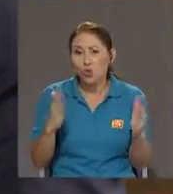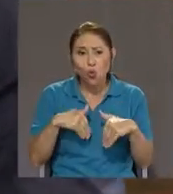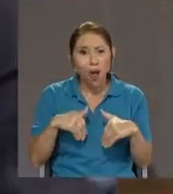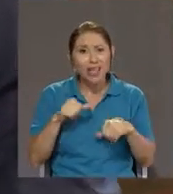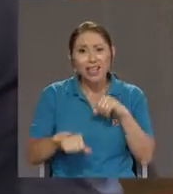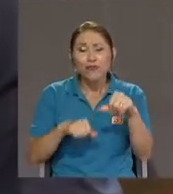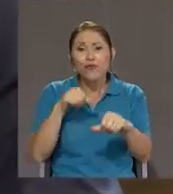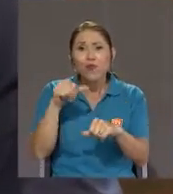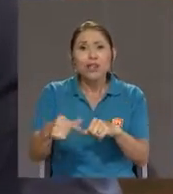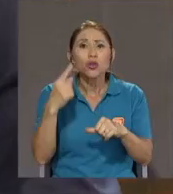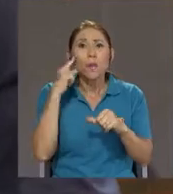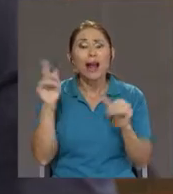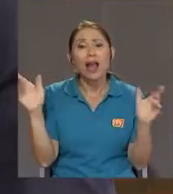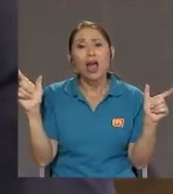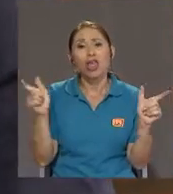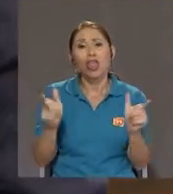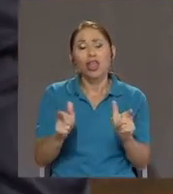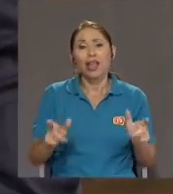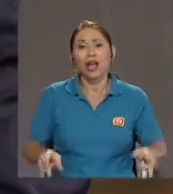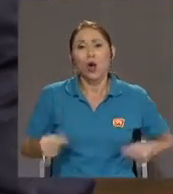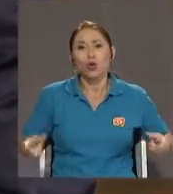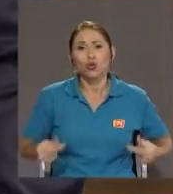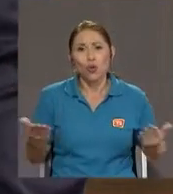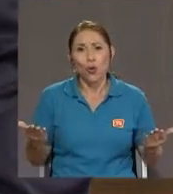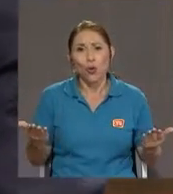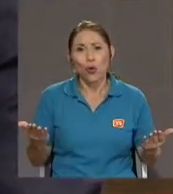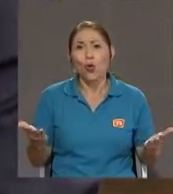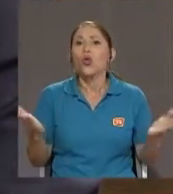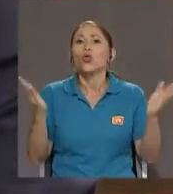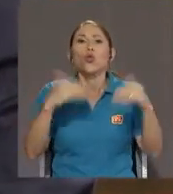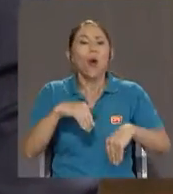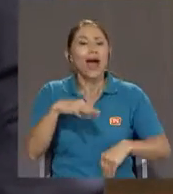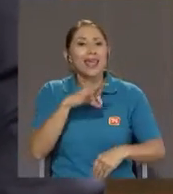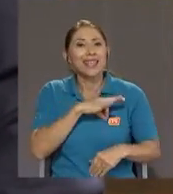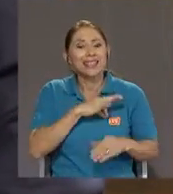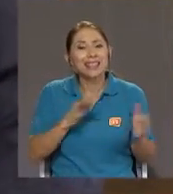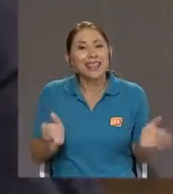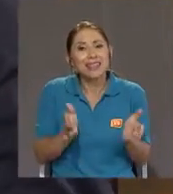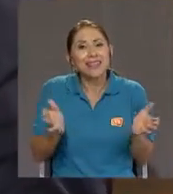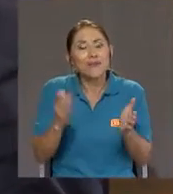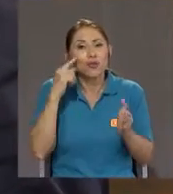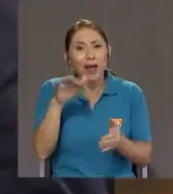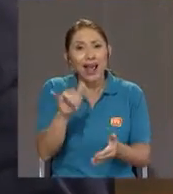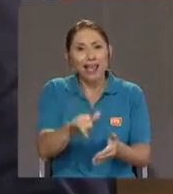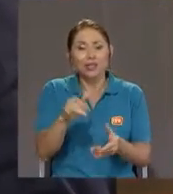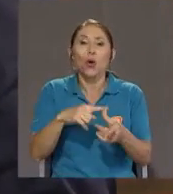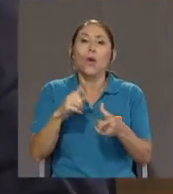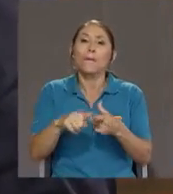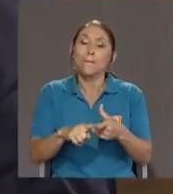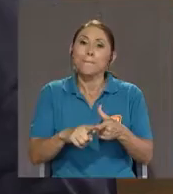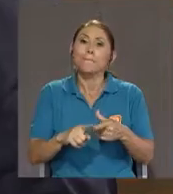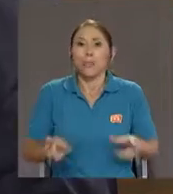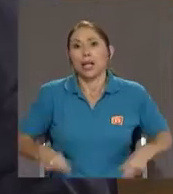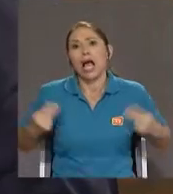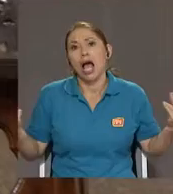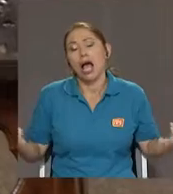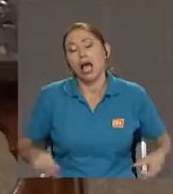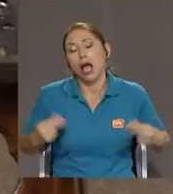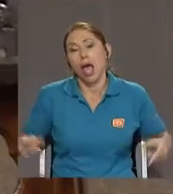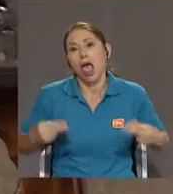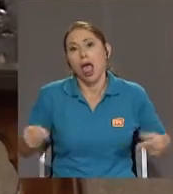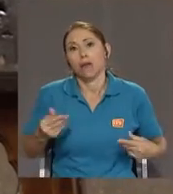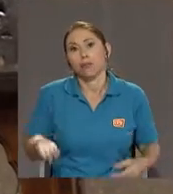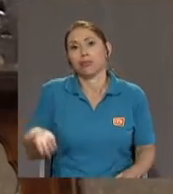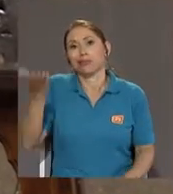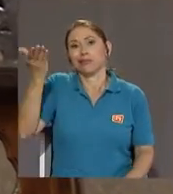por minimizar el costo, o por lo menos no existen los incentivos para que eso se haga. Y entonces el gasto se dispara. Pero hay